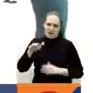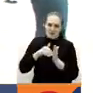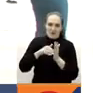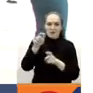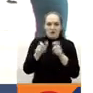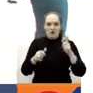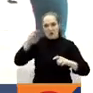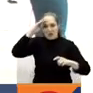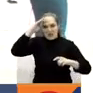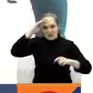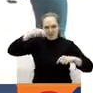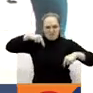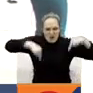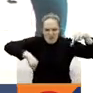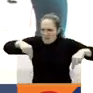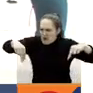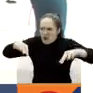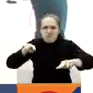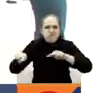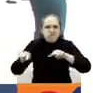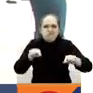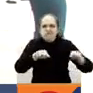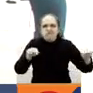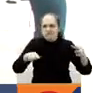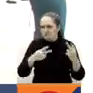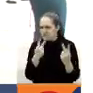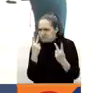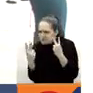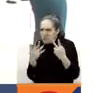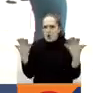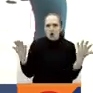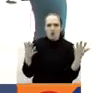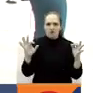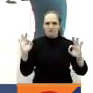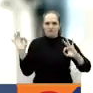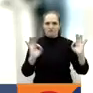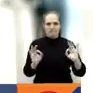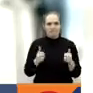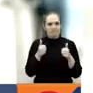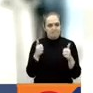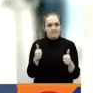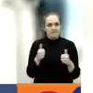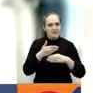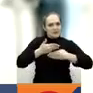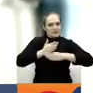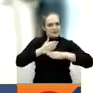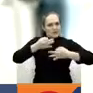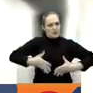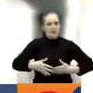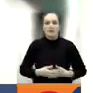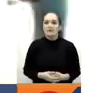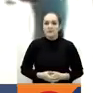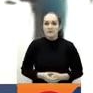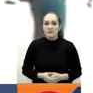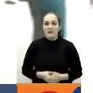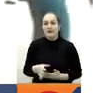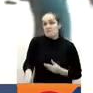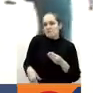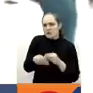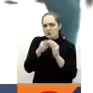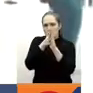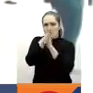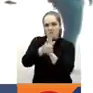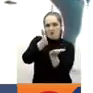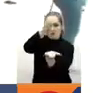87 municipios del departamento de este día sin IVA de reactivación económica. Asimismo, les contamos que en la frontera